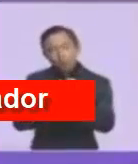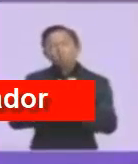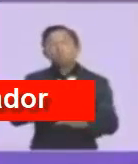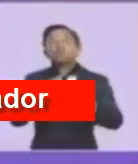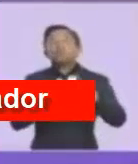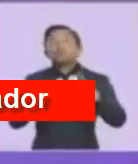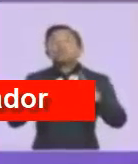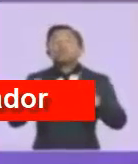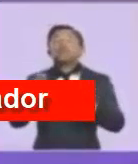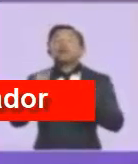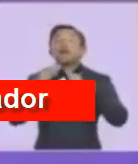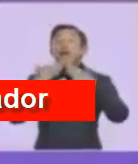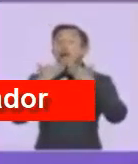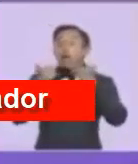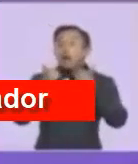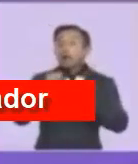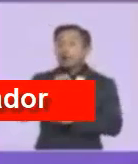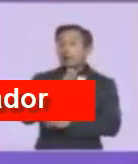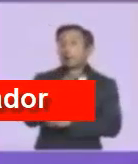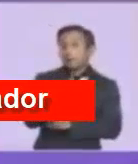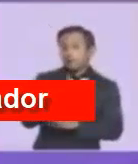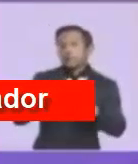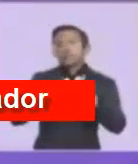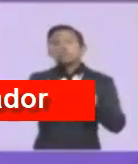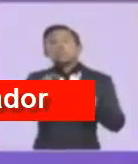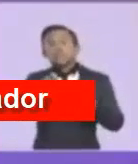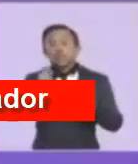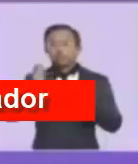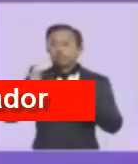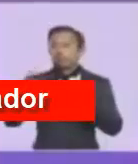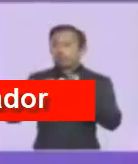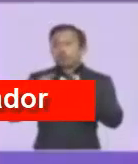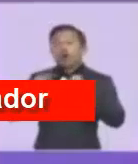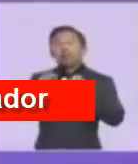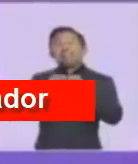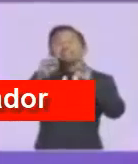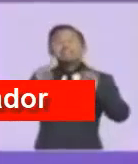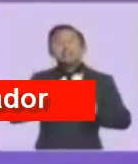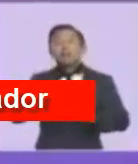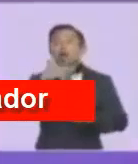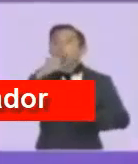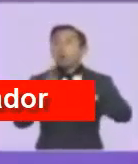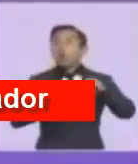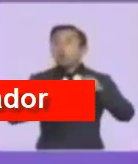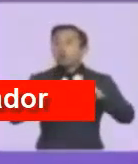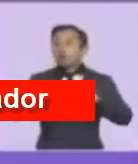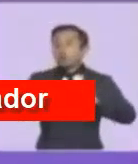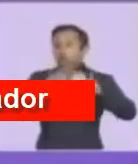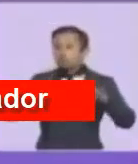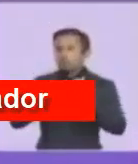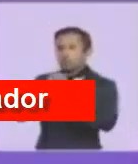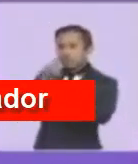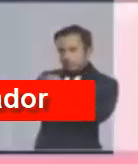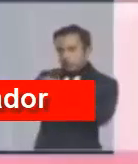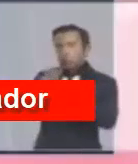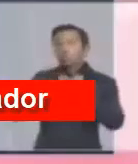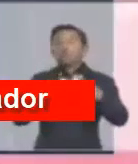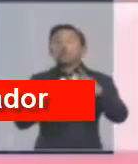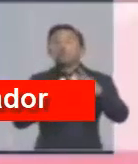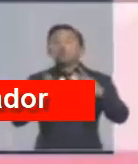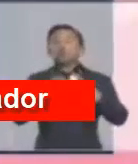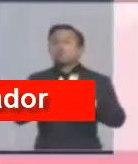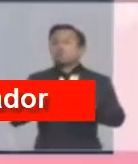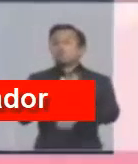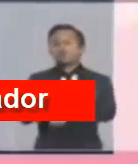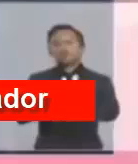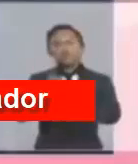habrá modificaciones al formato para el próximo debate. ¿Usted como coordinadora aplaudiría eso, que se modifique el formato para que